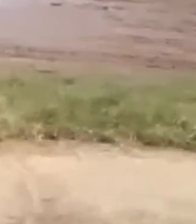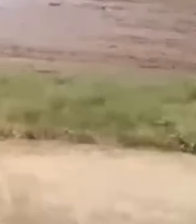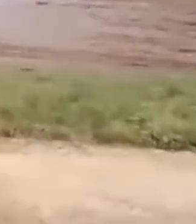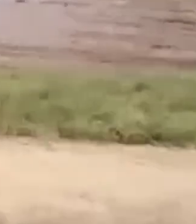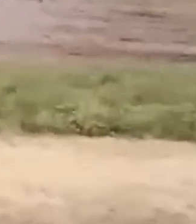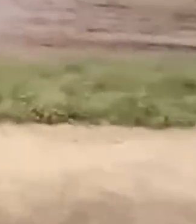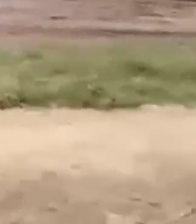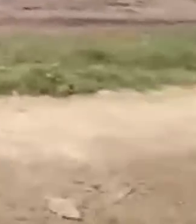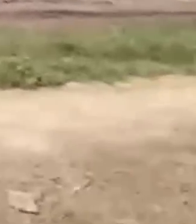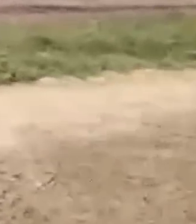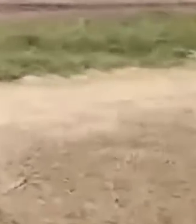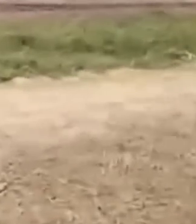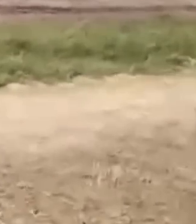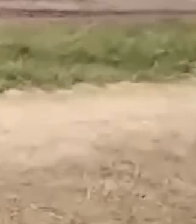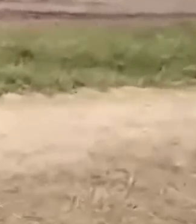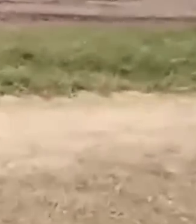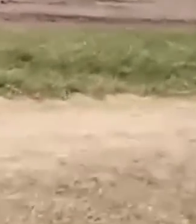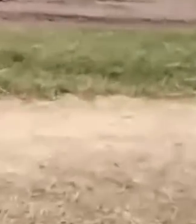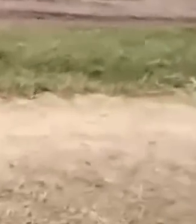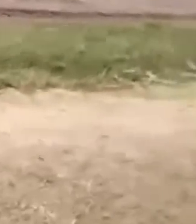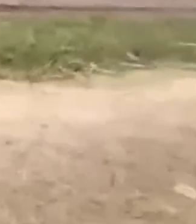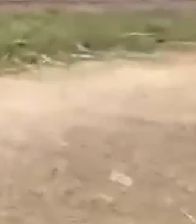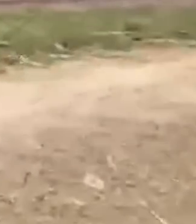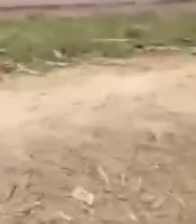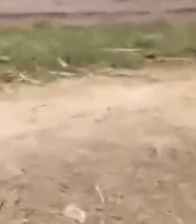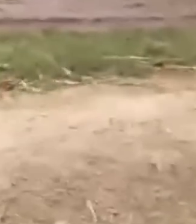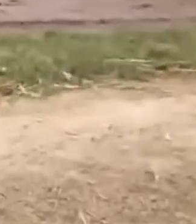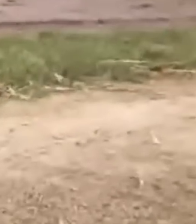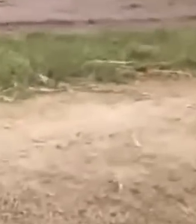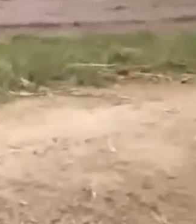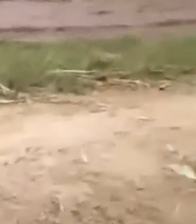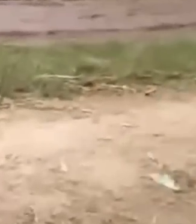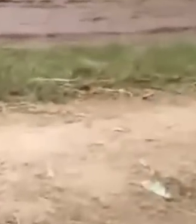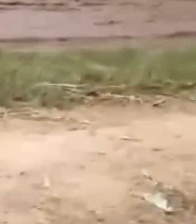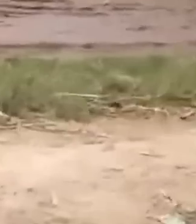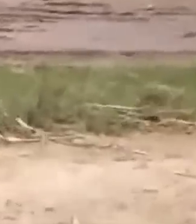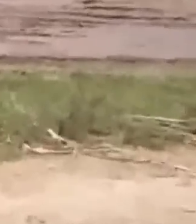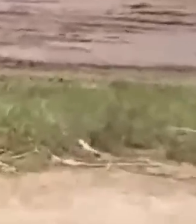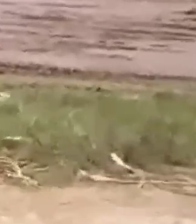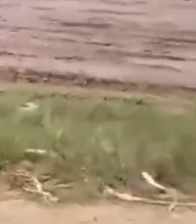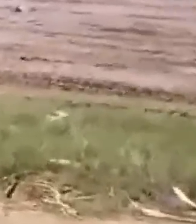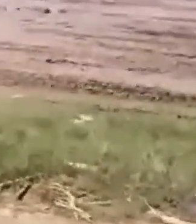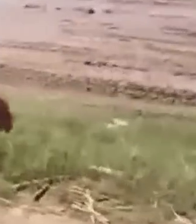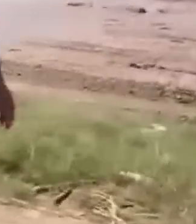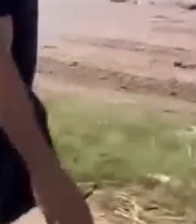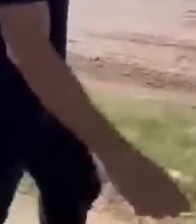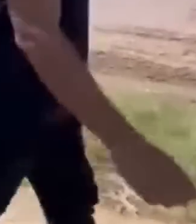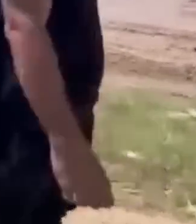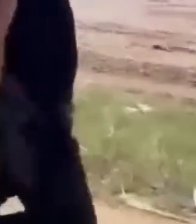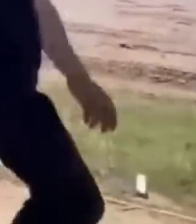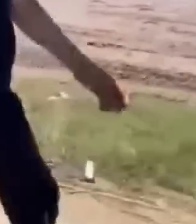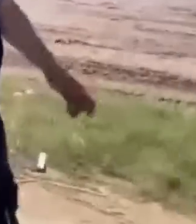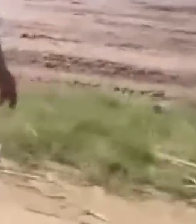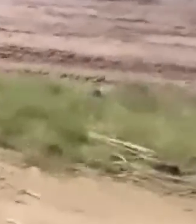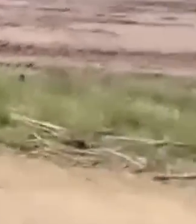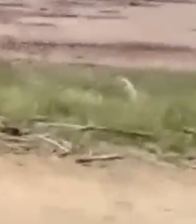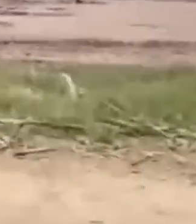no les dijeron nada nada que lo buscaron para acá buscamos la frontera la migración